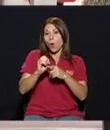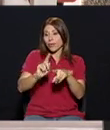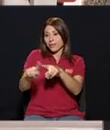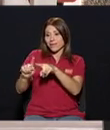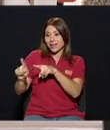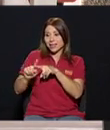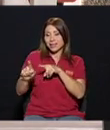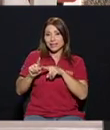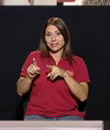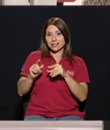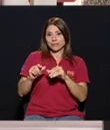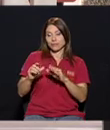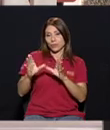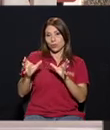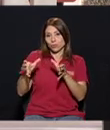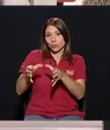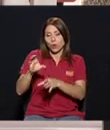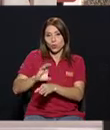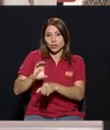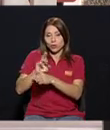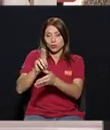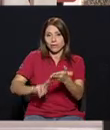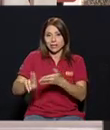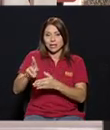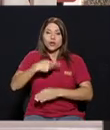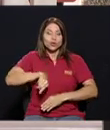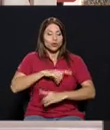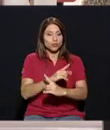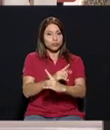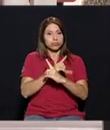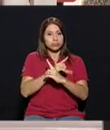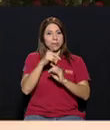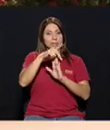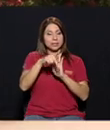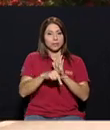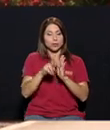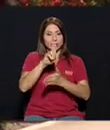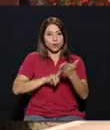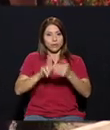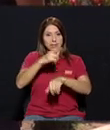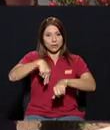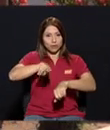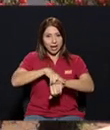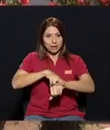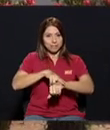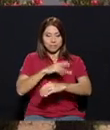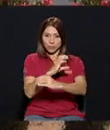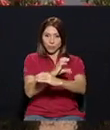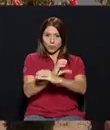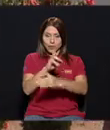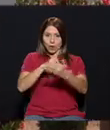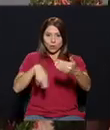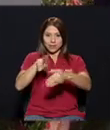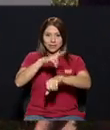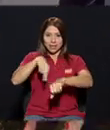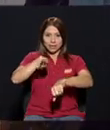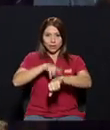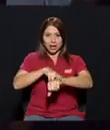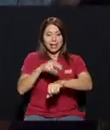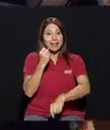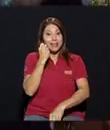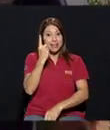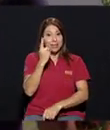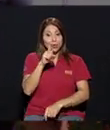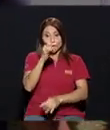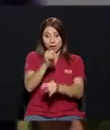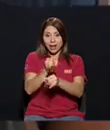defender de una forma distinta los principios de la Universidad Nacional y el resguardo del desarrollo de la Universidad Nacional, entendiendo que